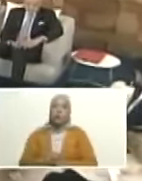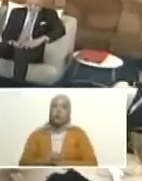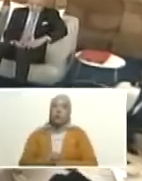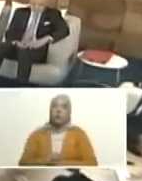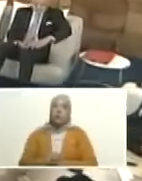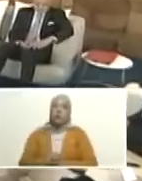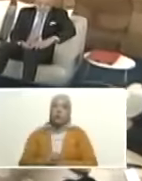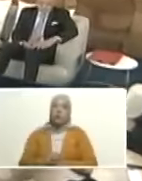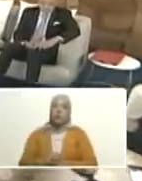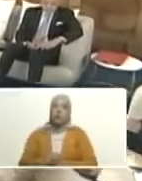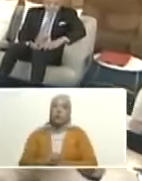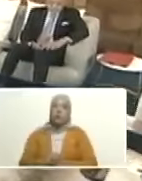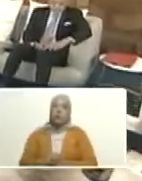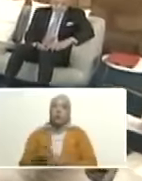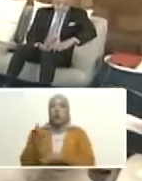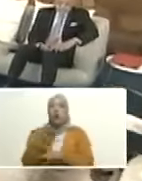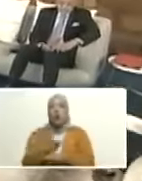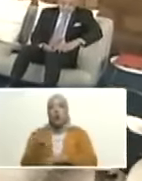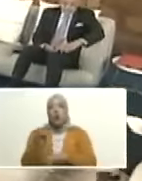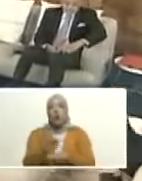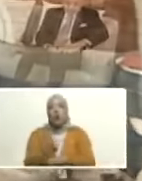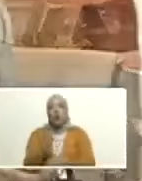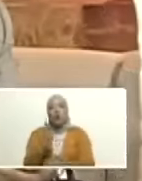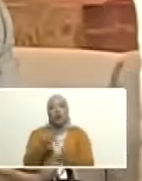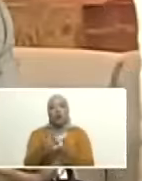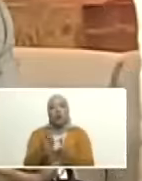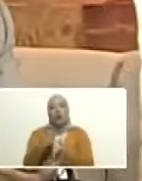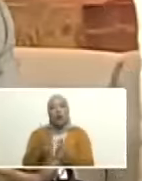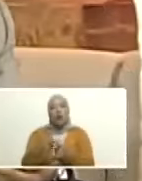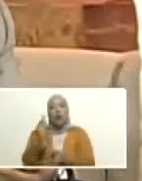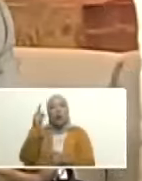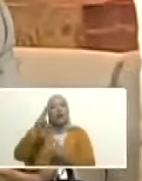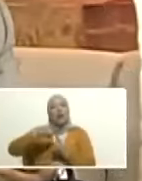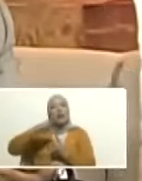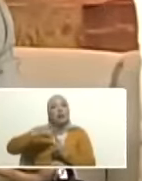Al gobernador para entonces del estado Táchira,